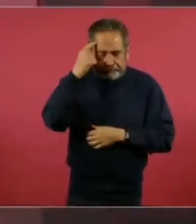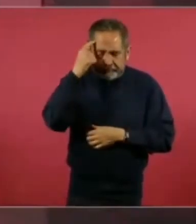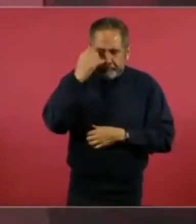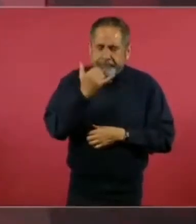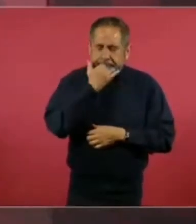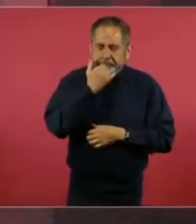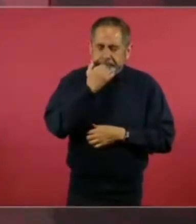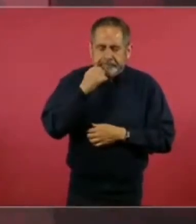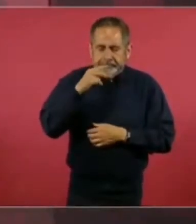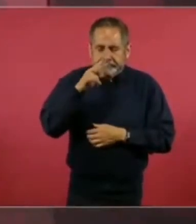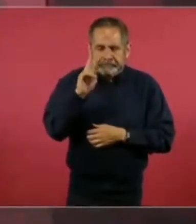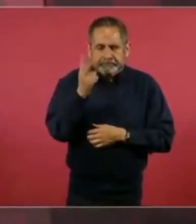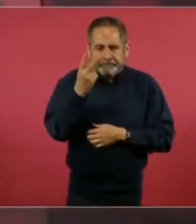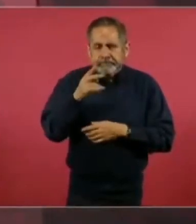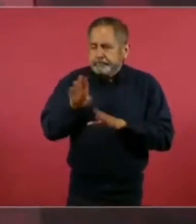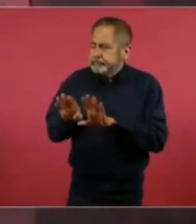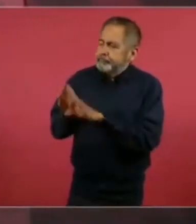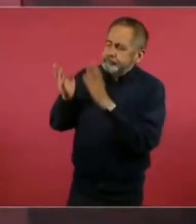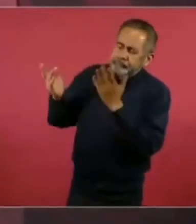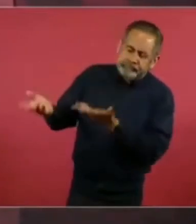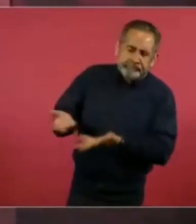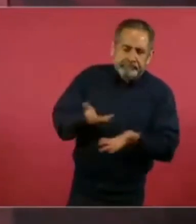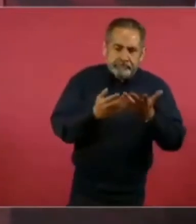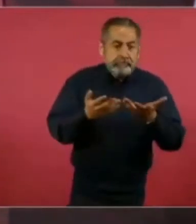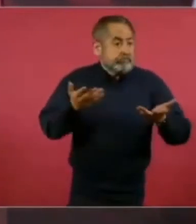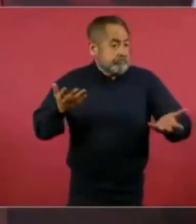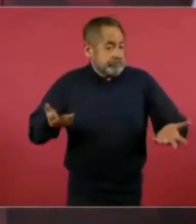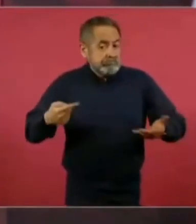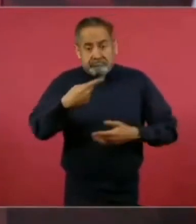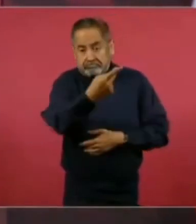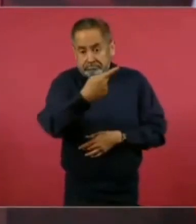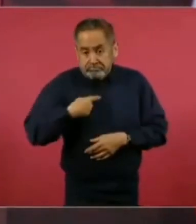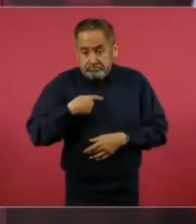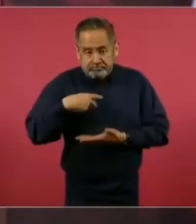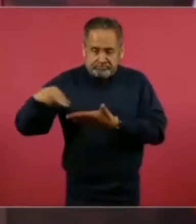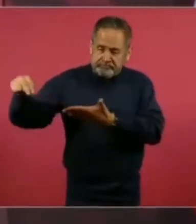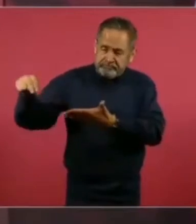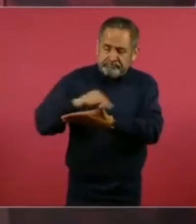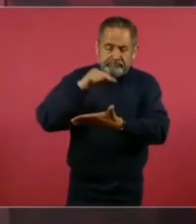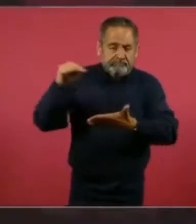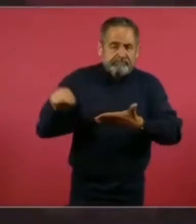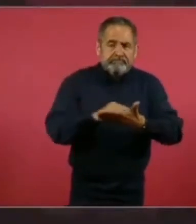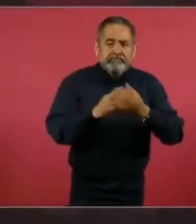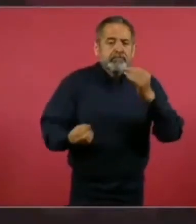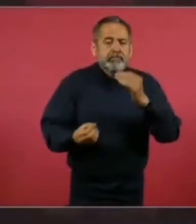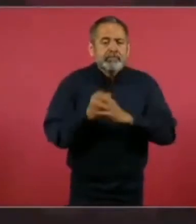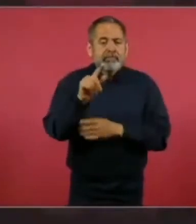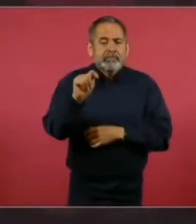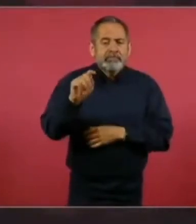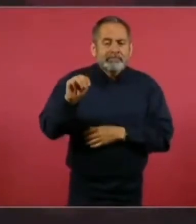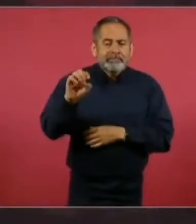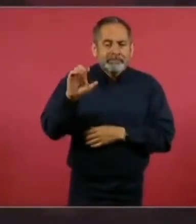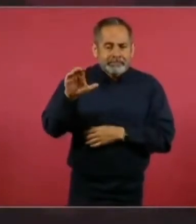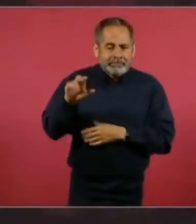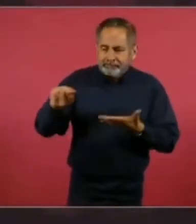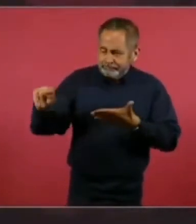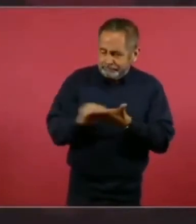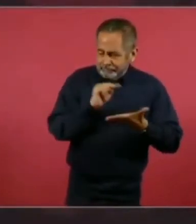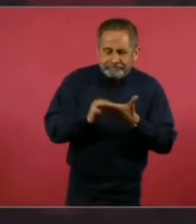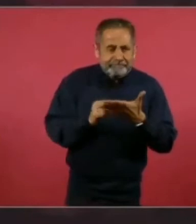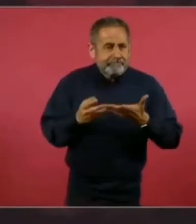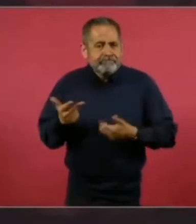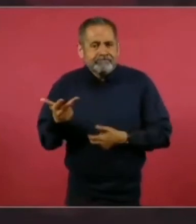y con él firmamos el nuevo tratado que nos ha ayudado